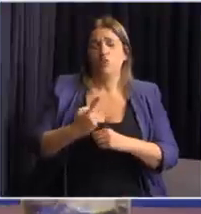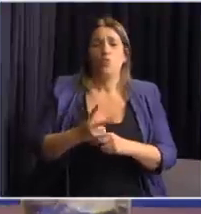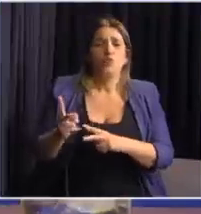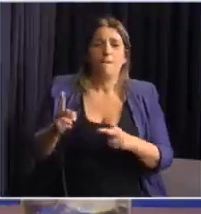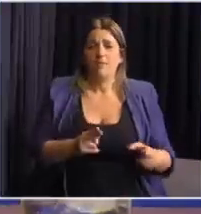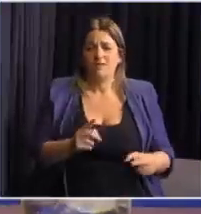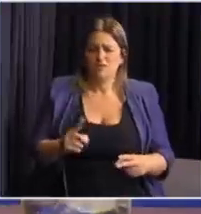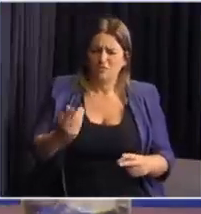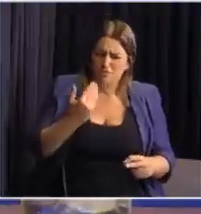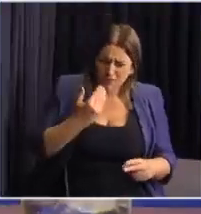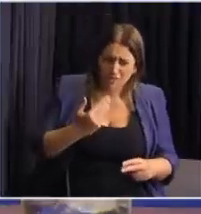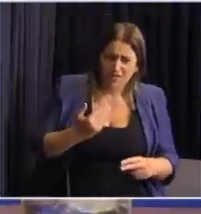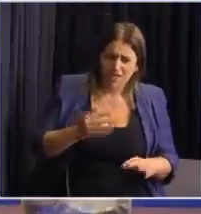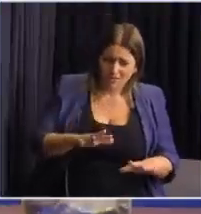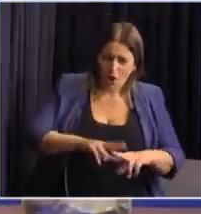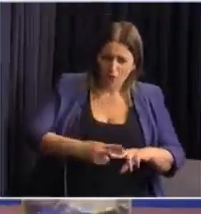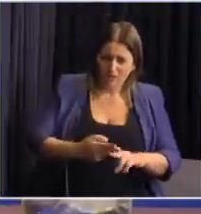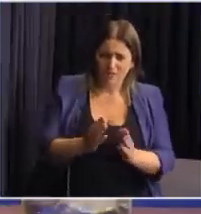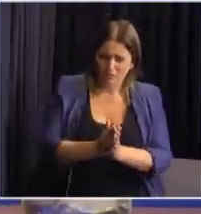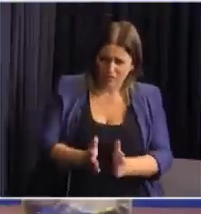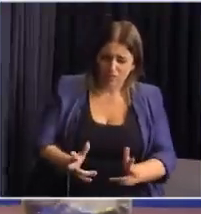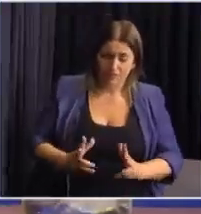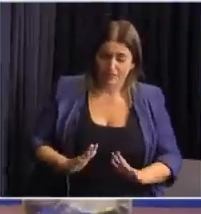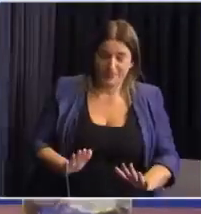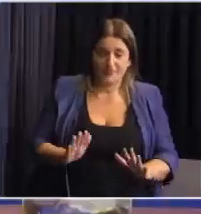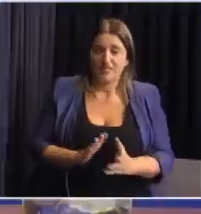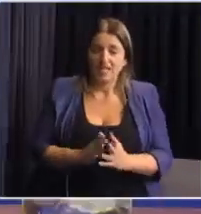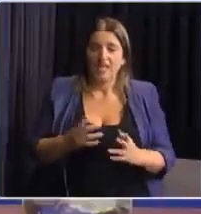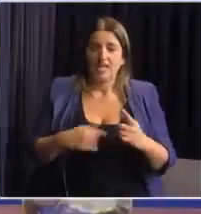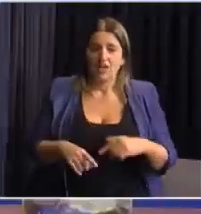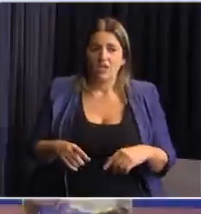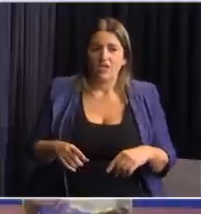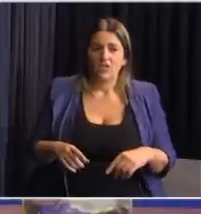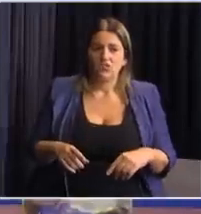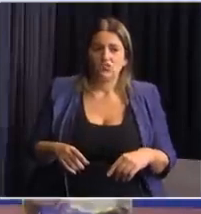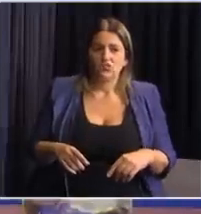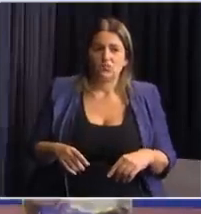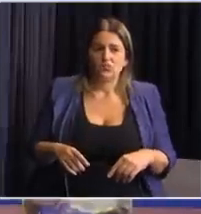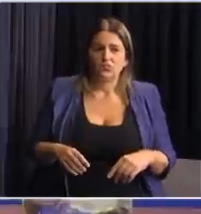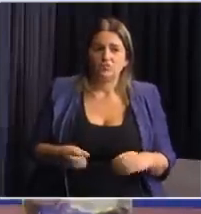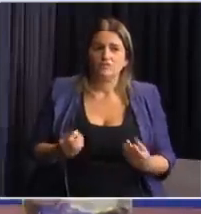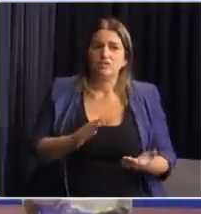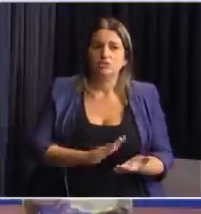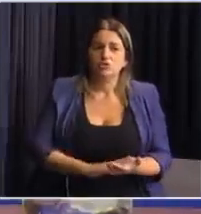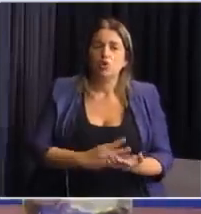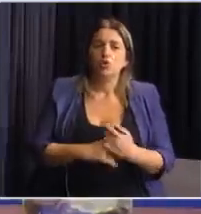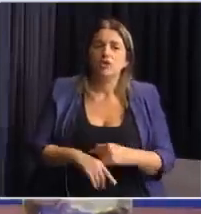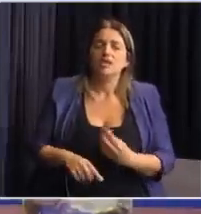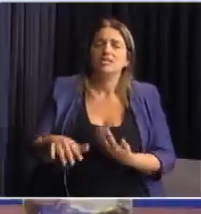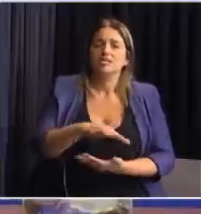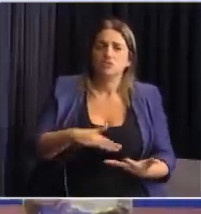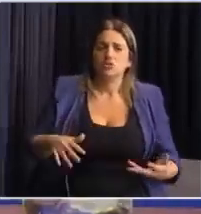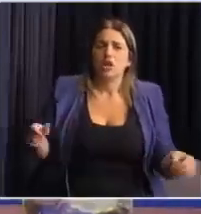después voy a pedir que me la repitan la pregunta. Con respecto a la inmunidad, a los casos que se